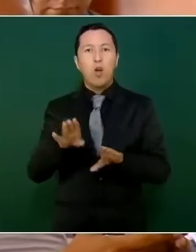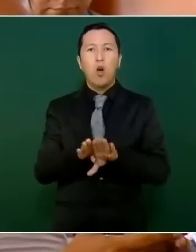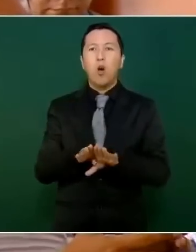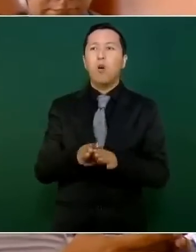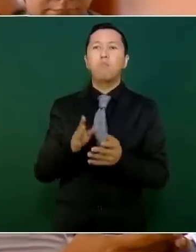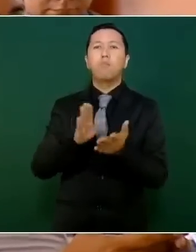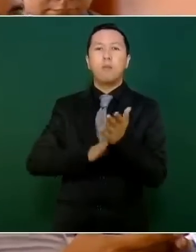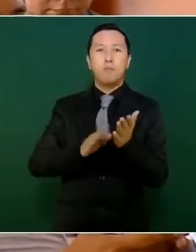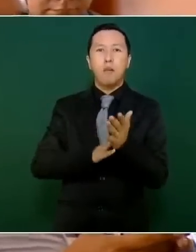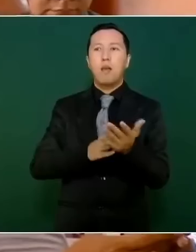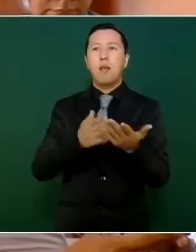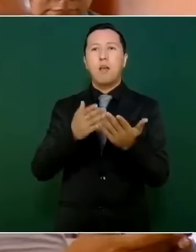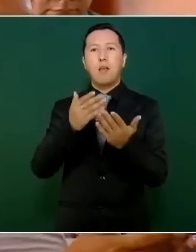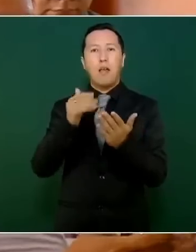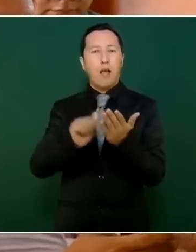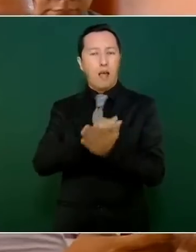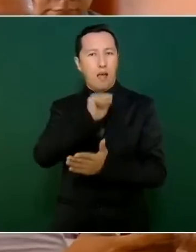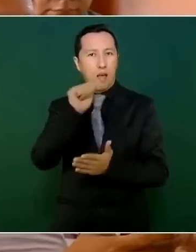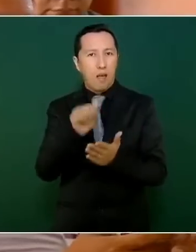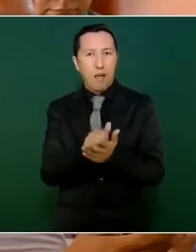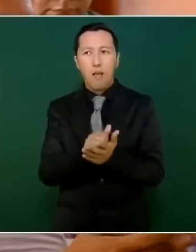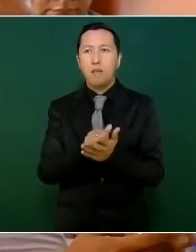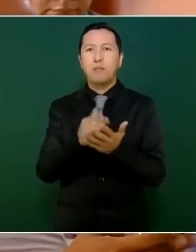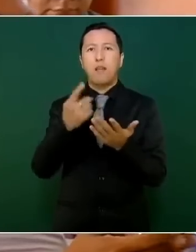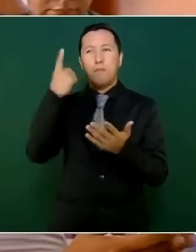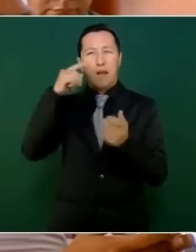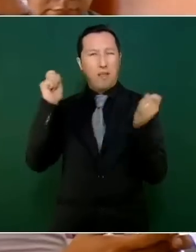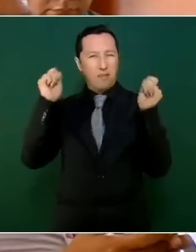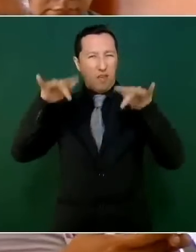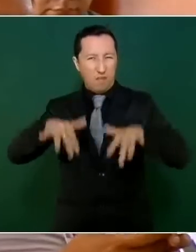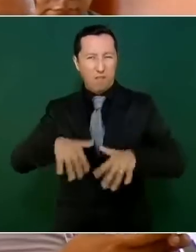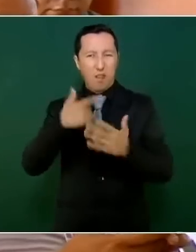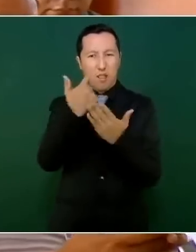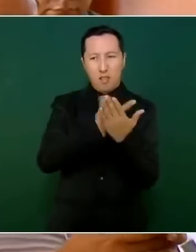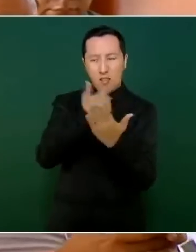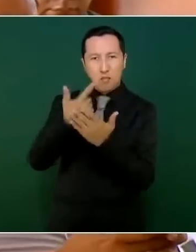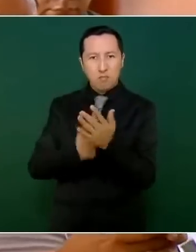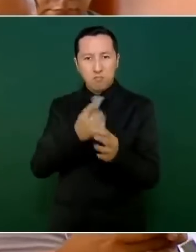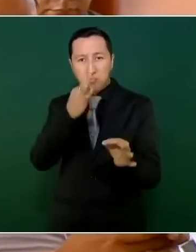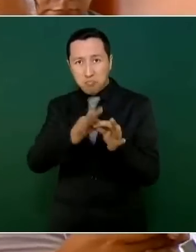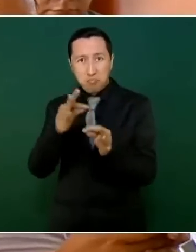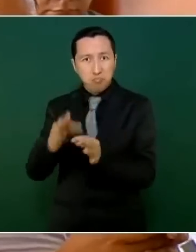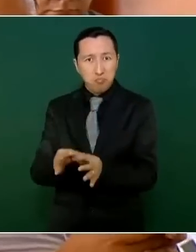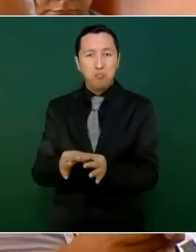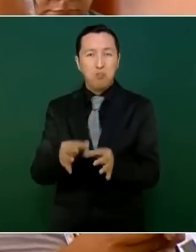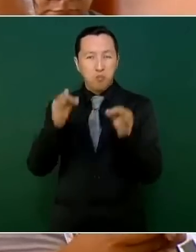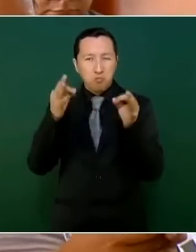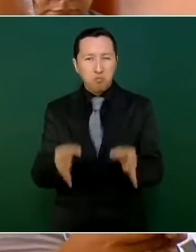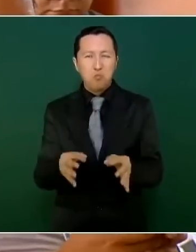de llevar, sus actas de asambleas, como deben de ser. No hay, presidente.